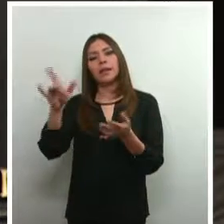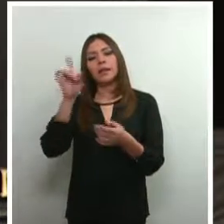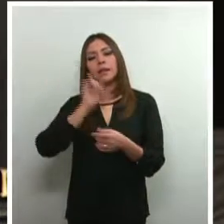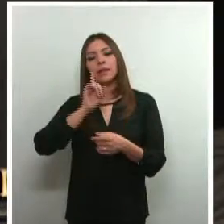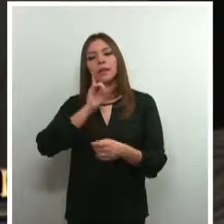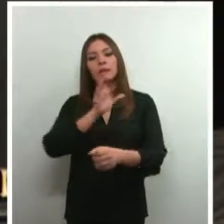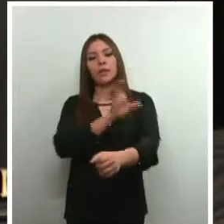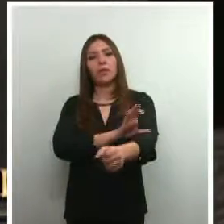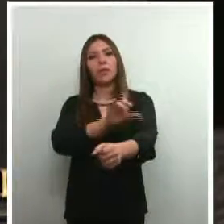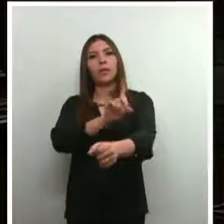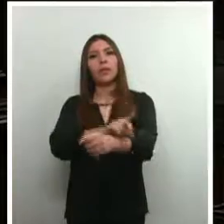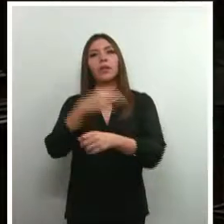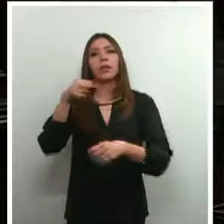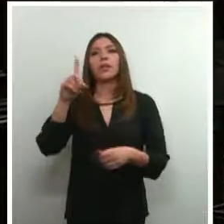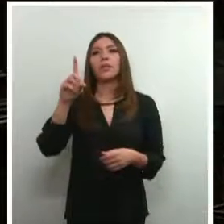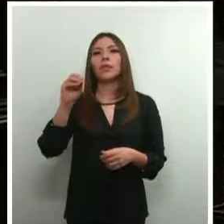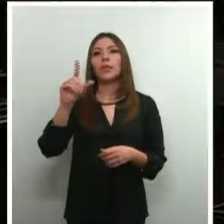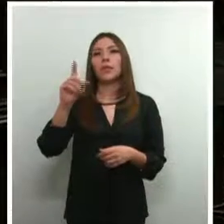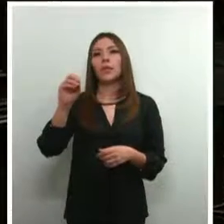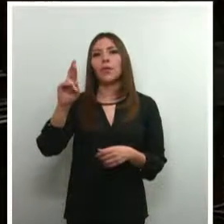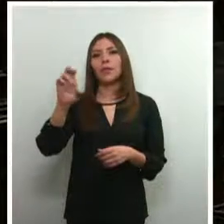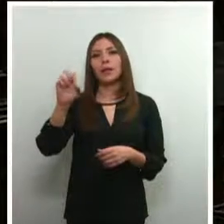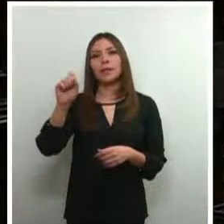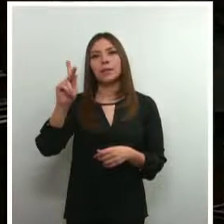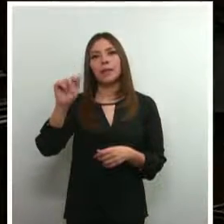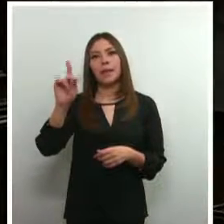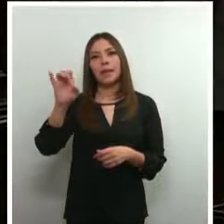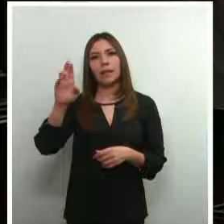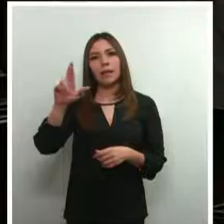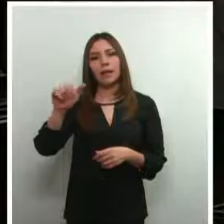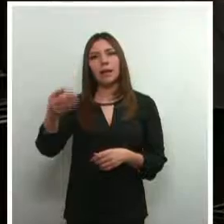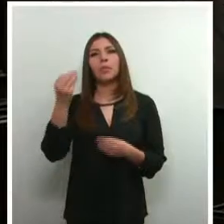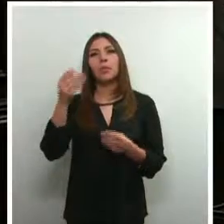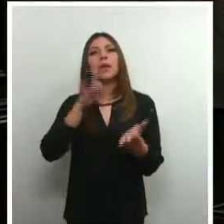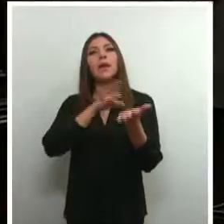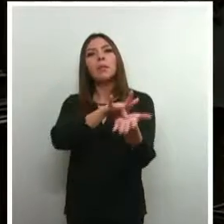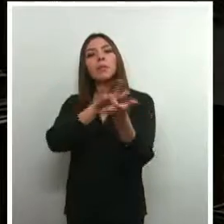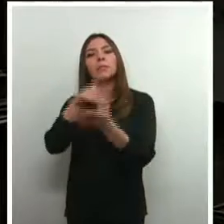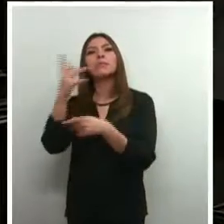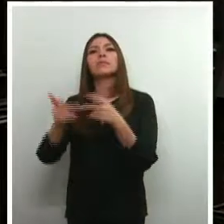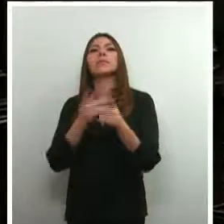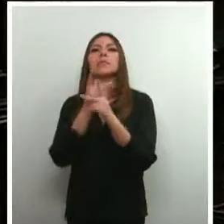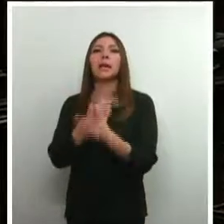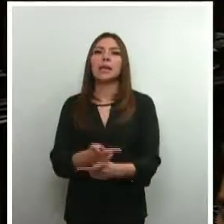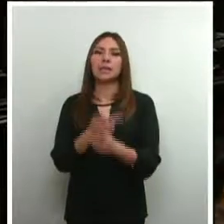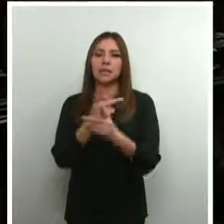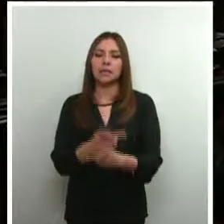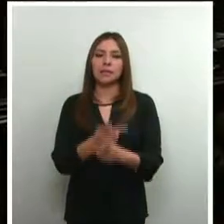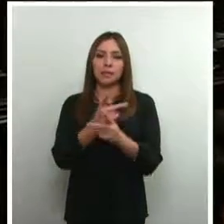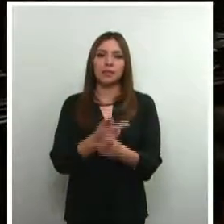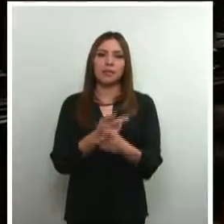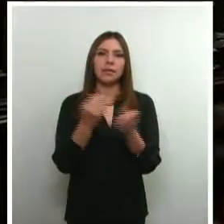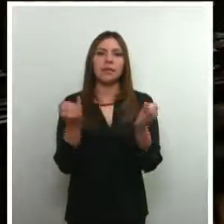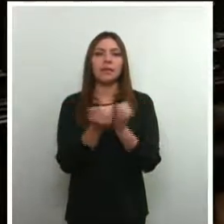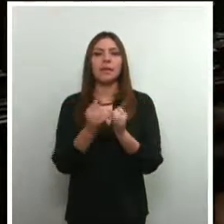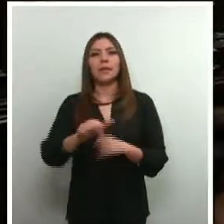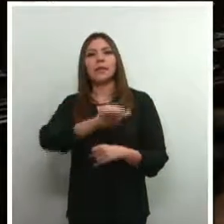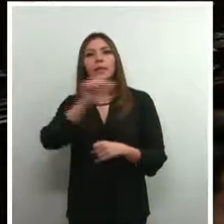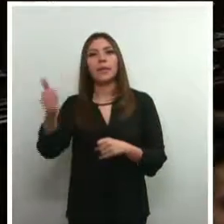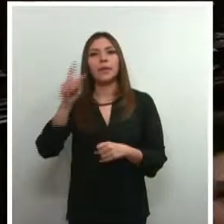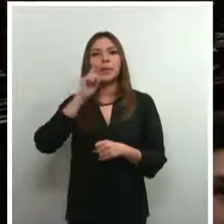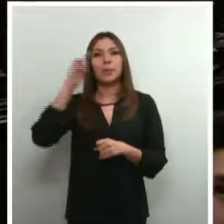coordinadora, Dolores Padierna, por todo su apoyo y paciencia, a la